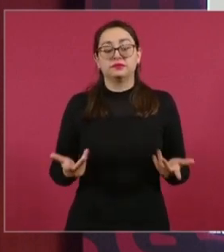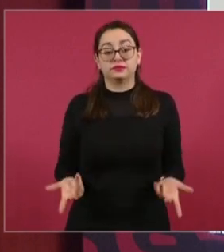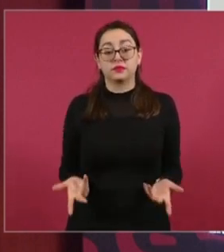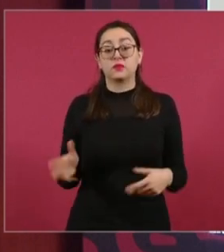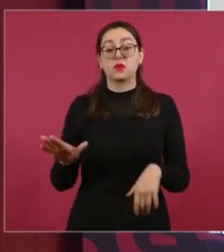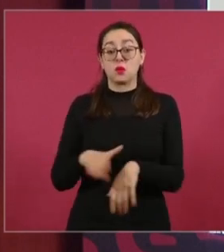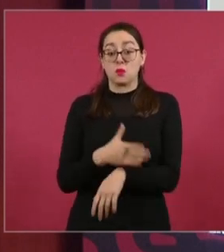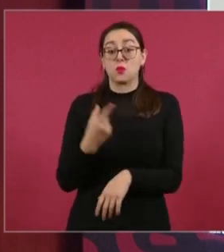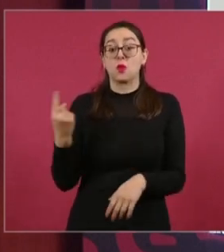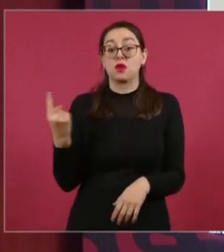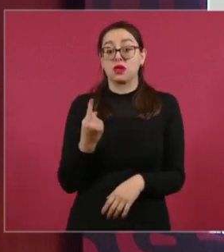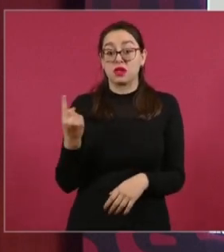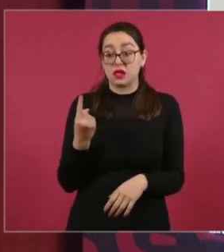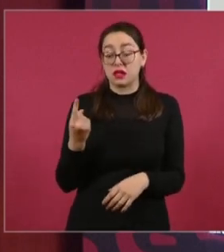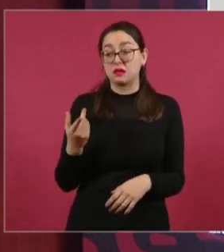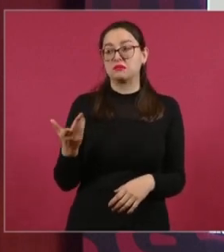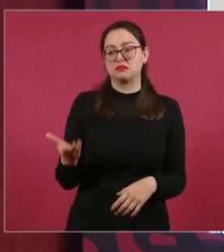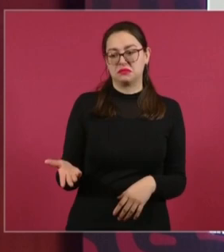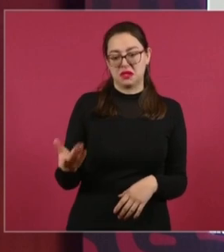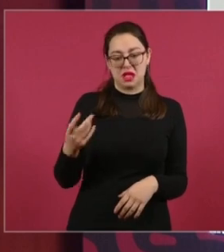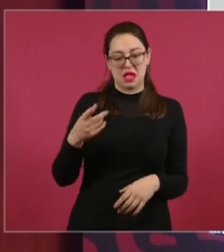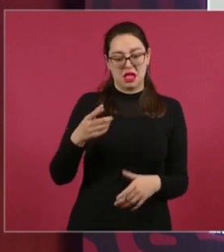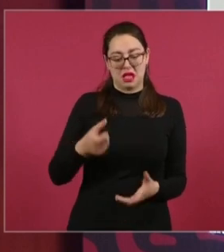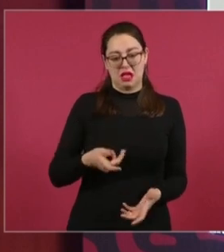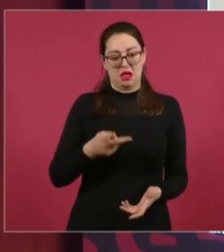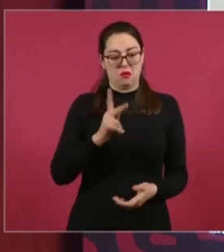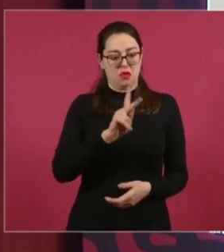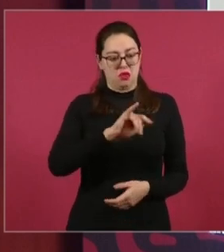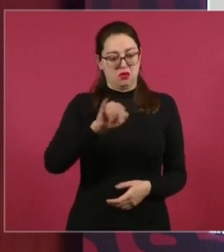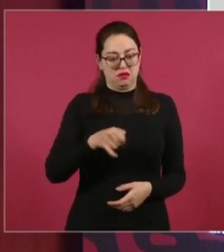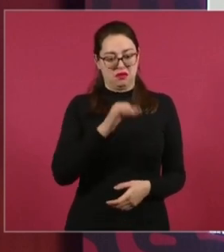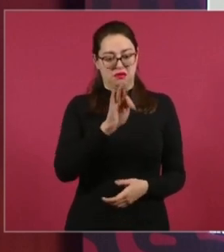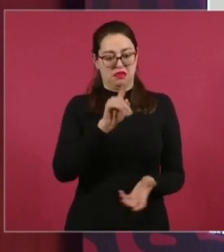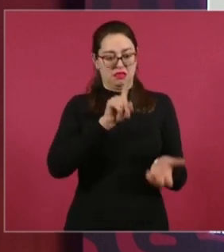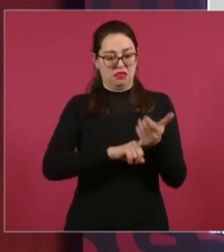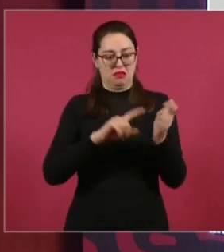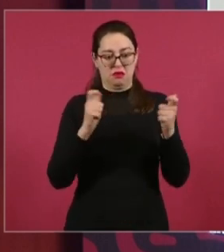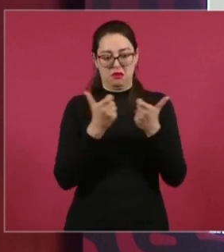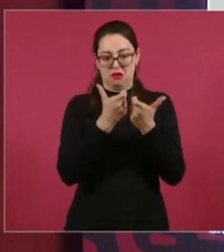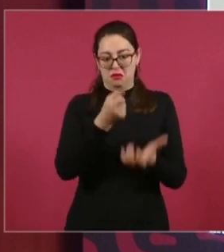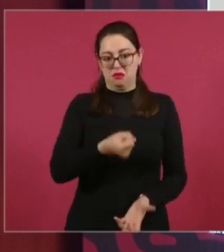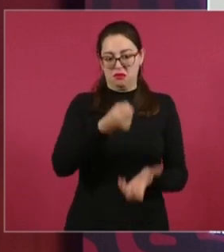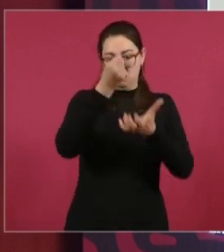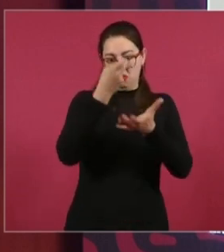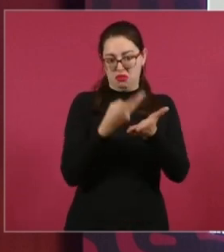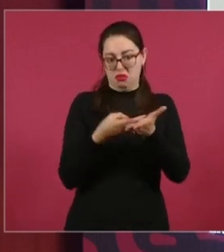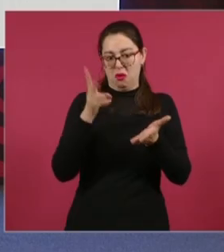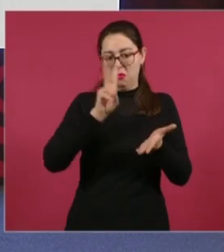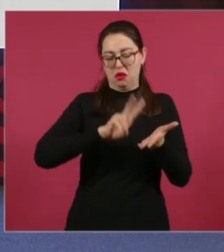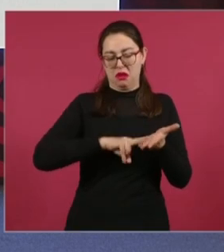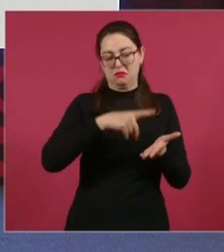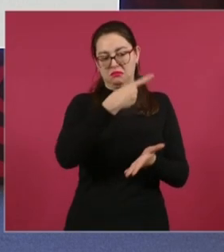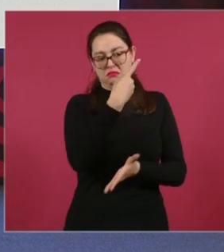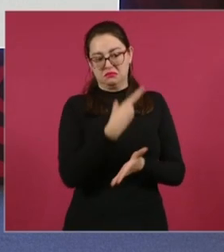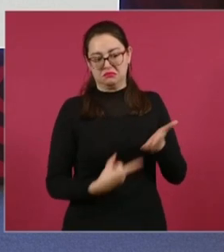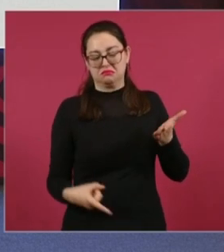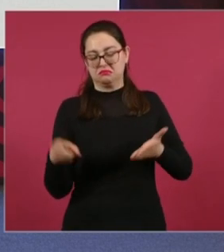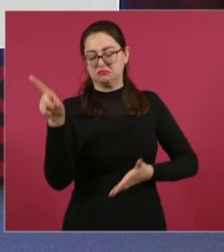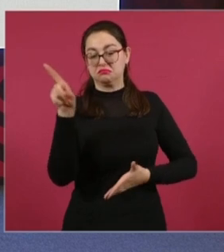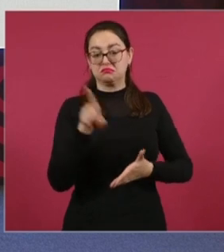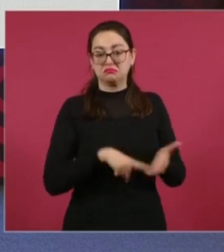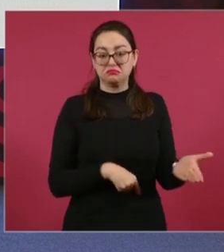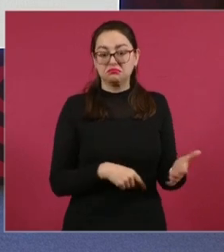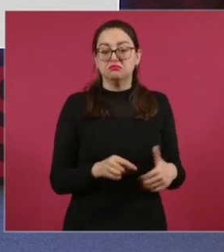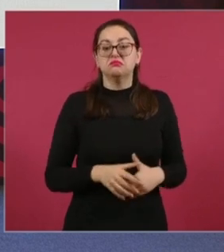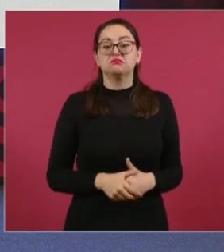cancelación de los fideicomisos del Poder Judicial de la Federación, argumentando